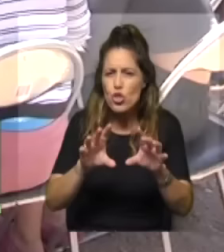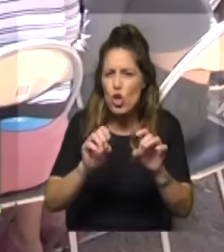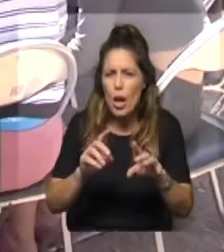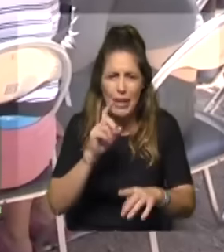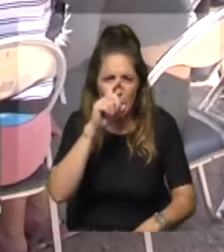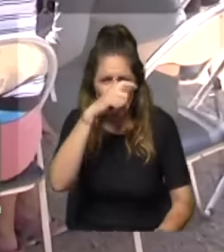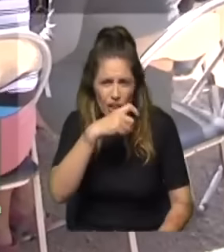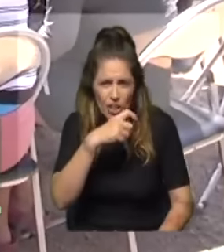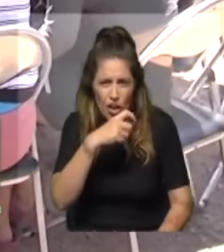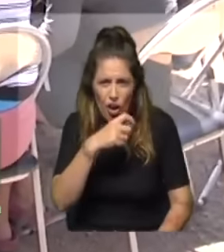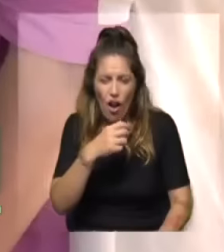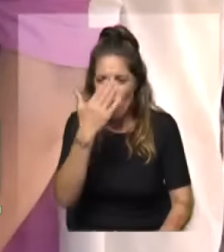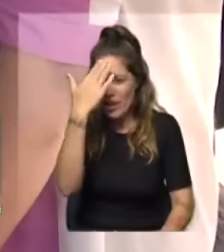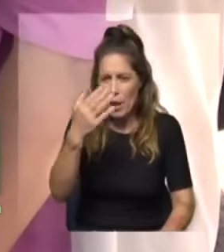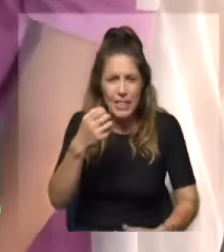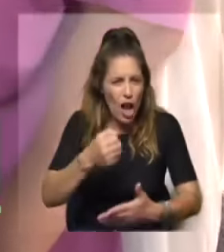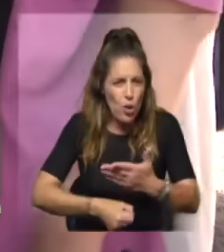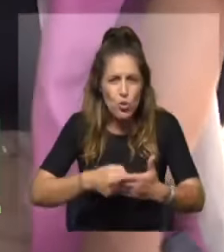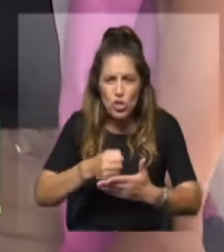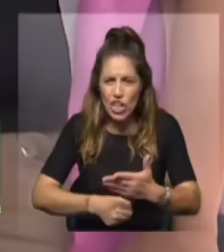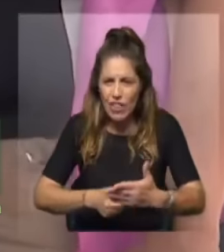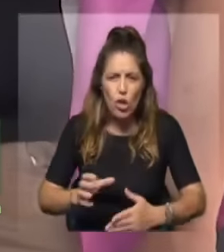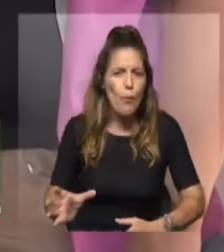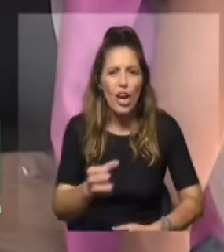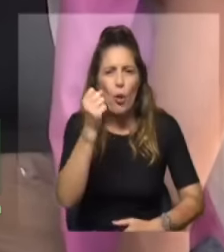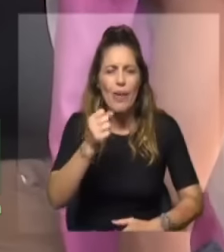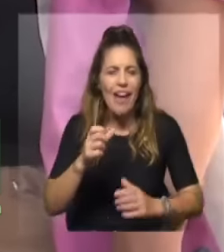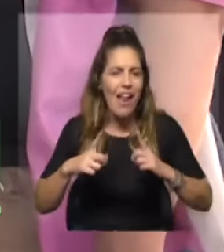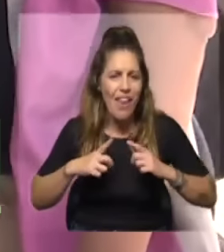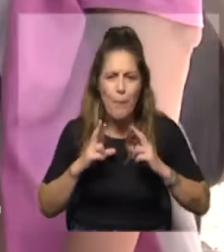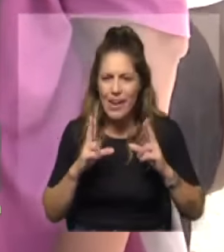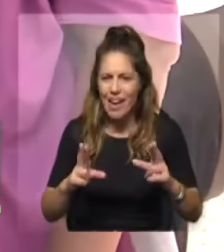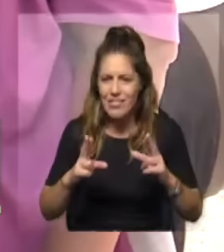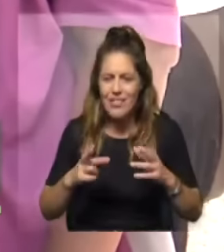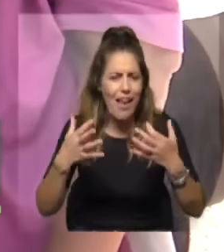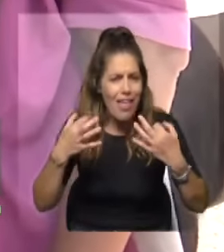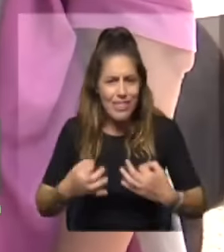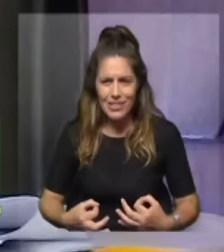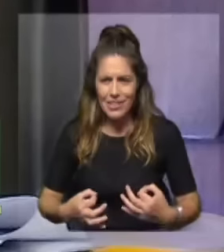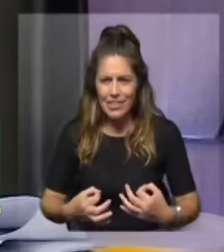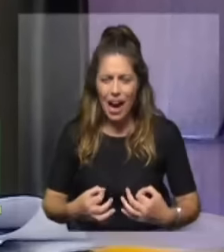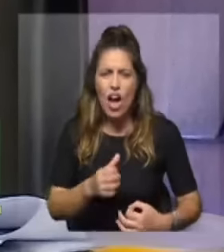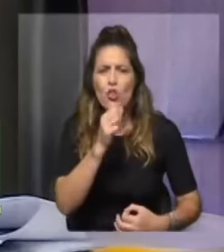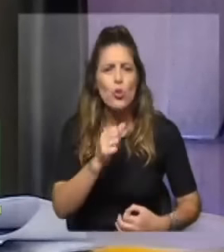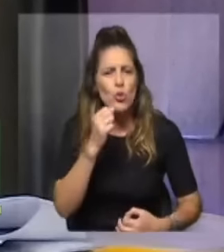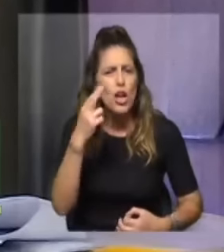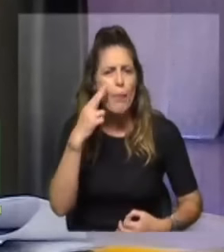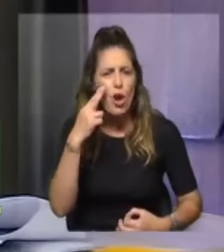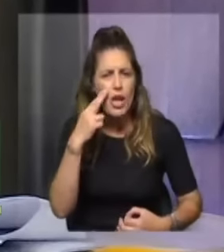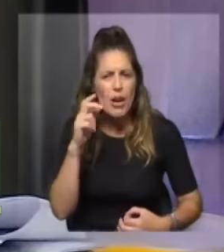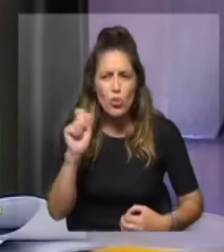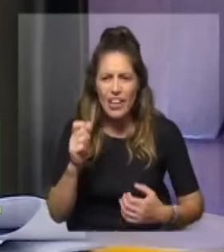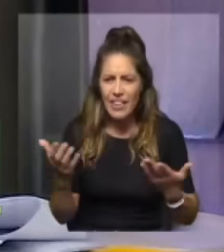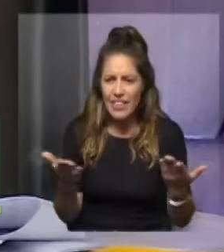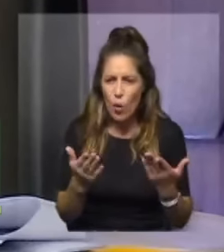frenteamplistas luchando por recuperar la esperanza la dignidad resolver problemas urgentes del el presente y